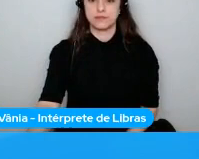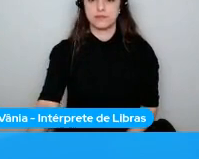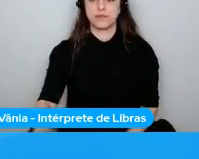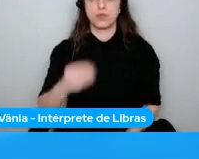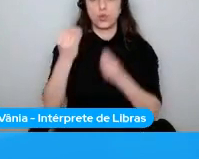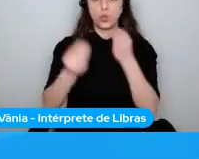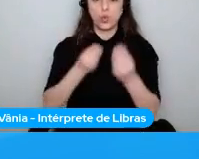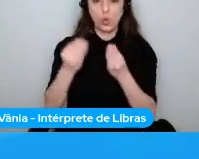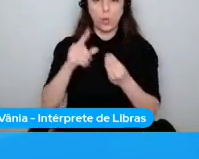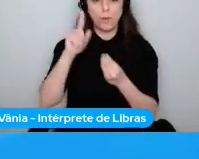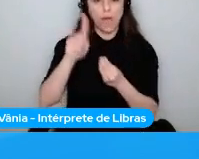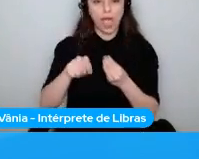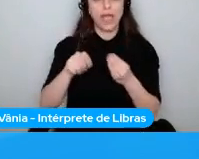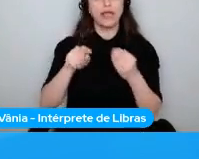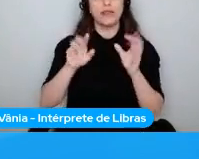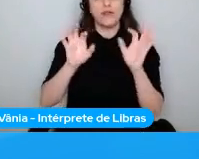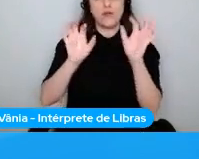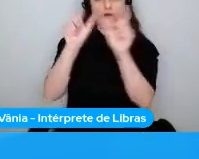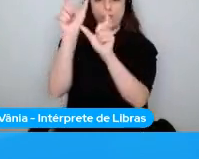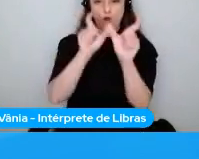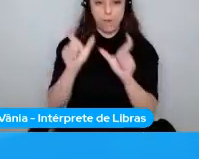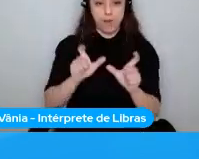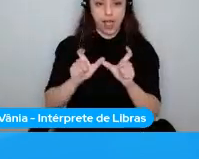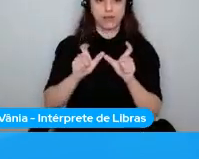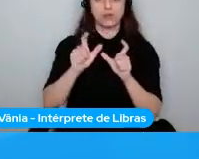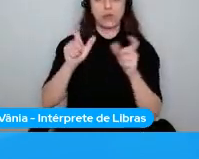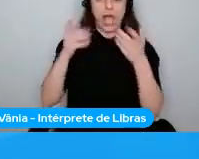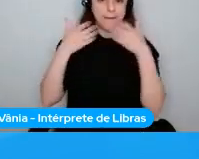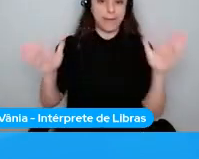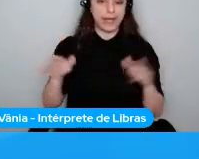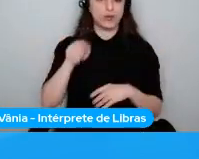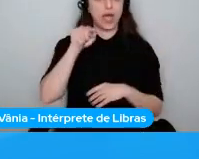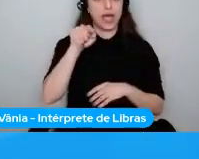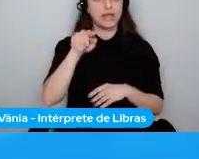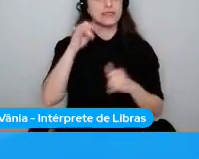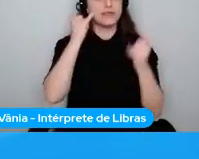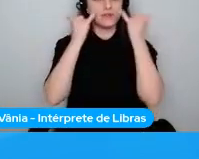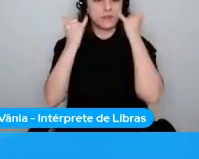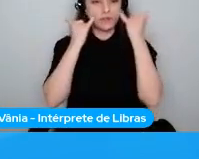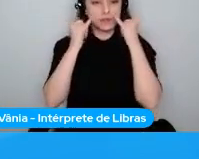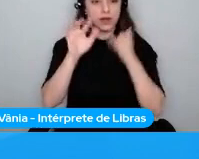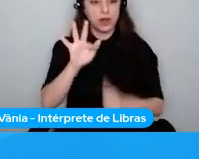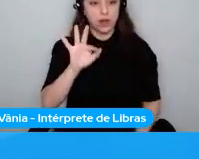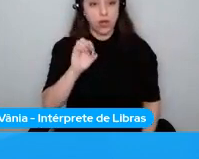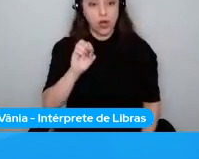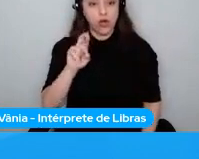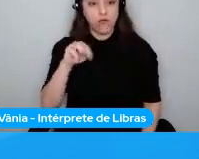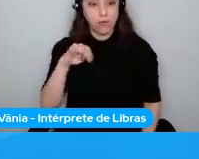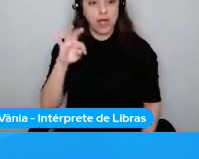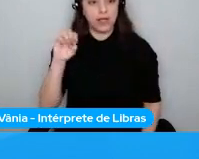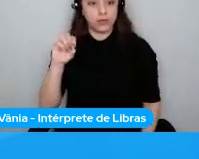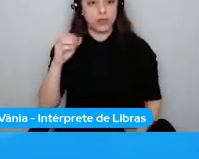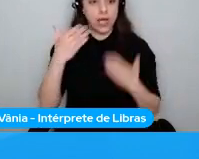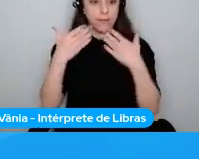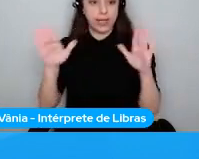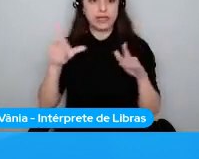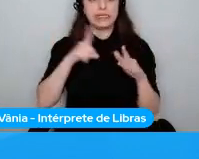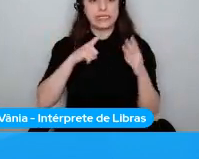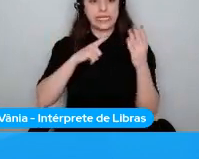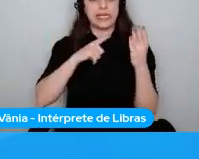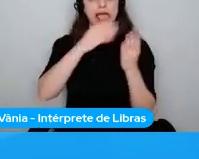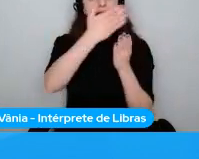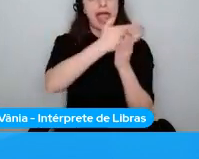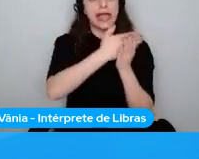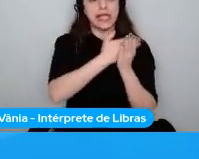contratos abiertos, que es diferente. Esta información que analizamos estaba nada más en formato abierto, es decir, estaba en un tipo de archivo